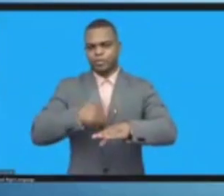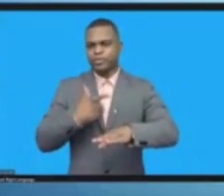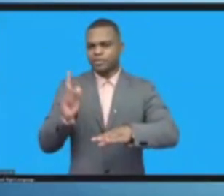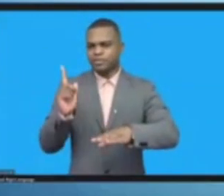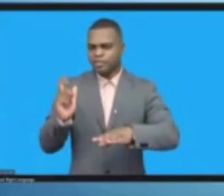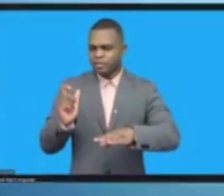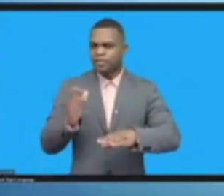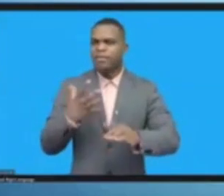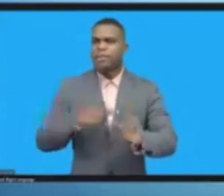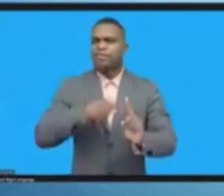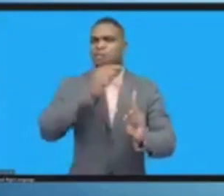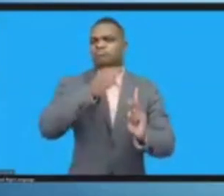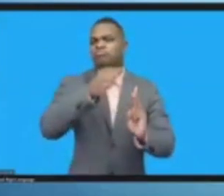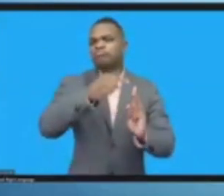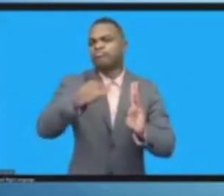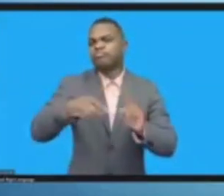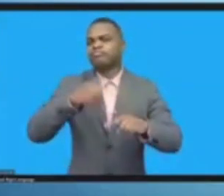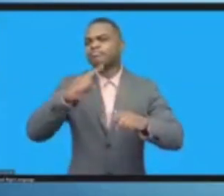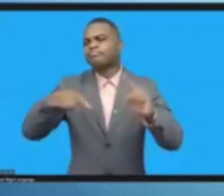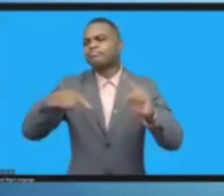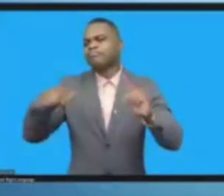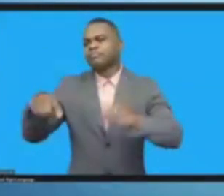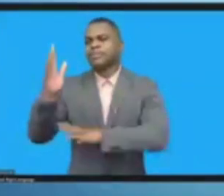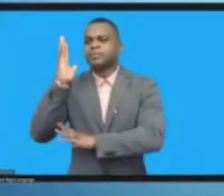veamos si están todos